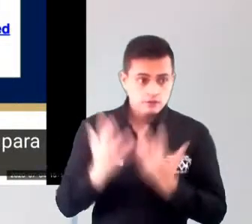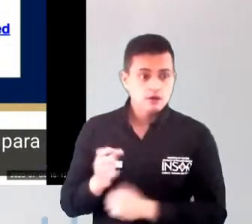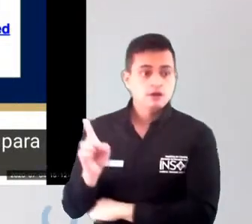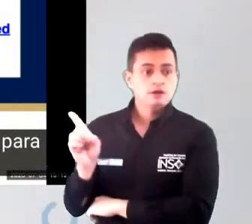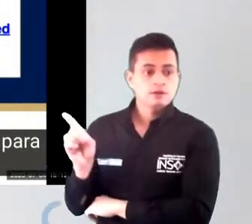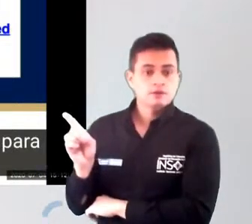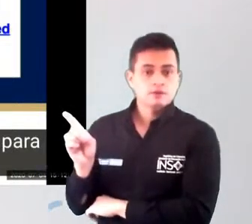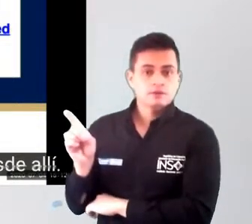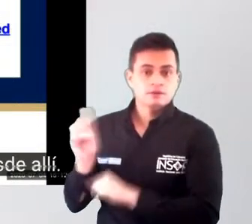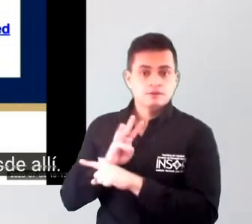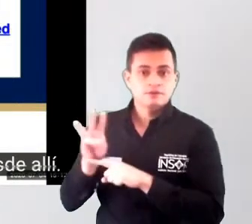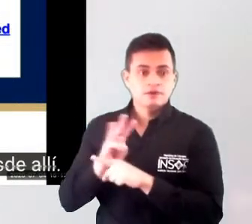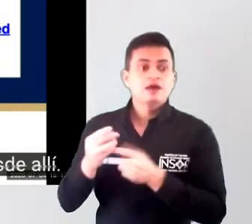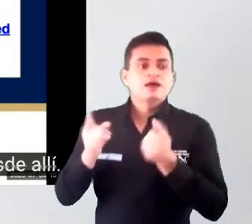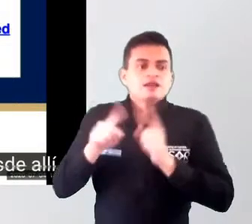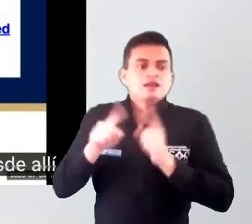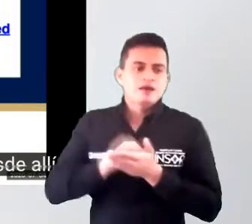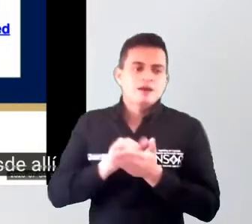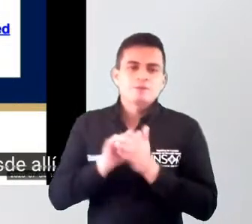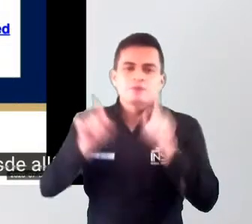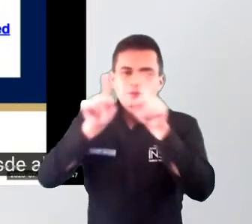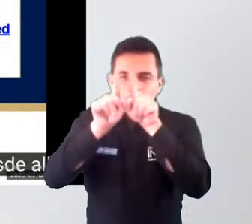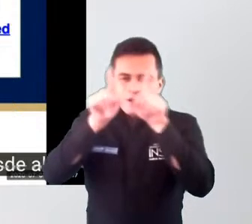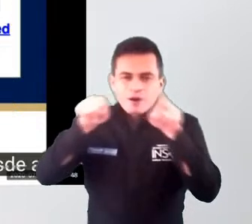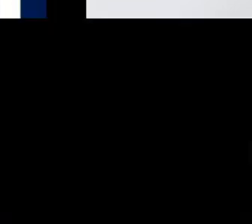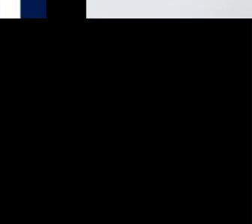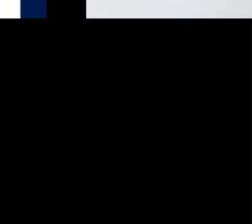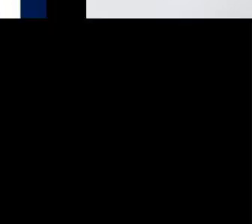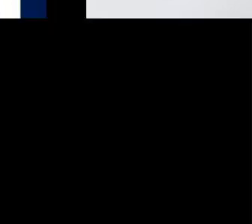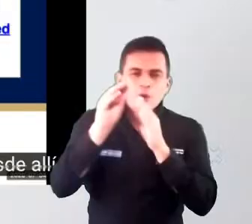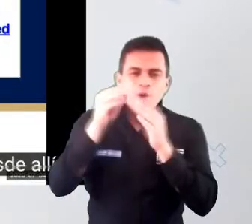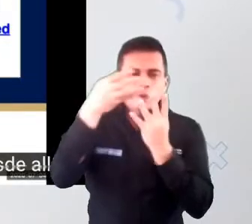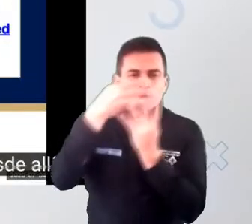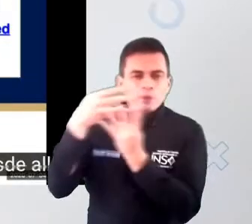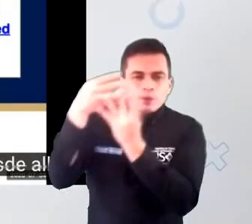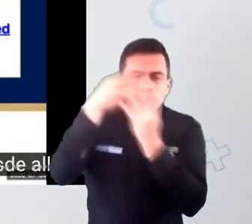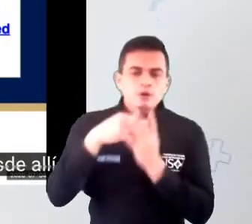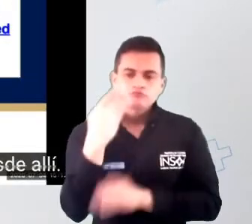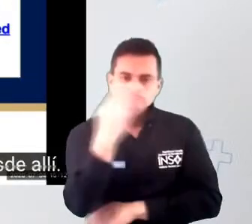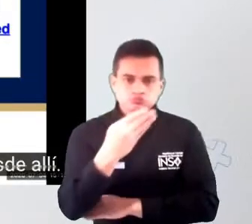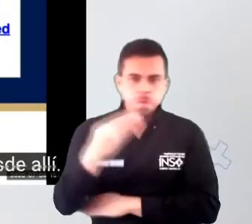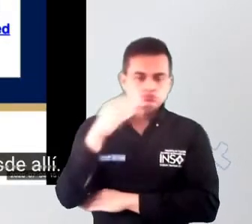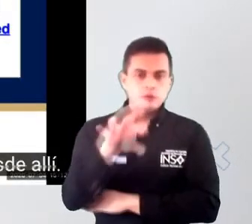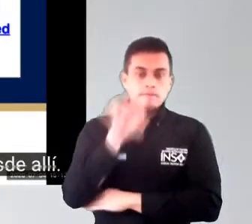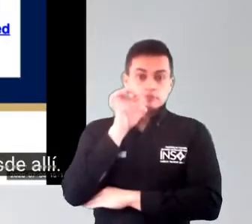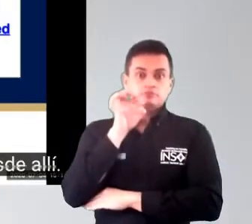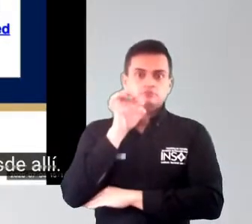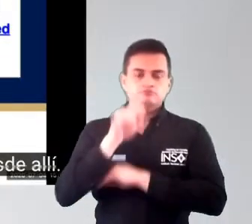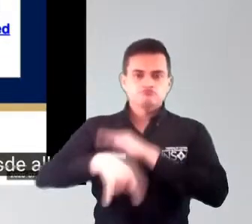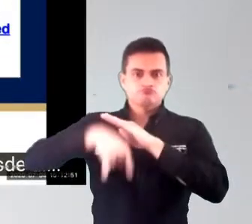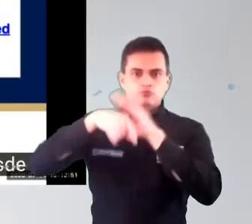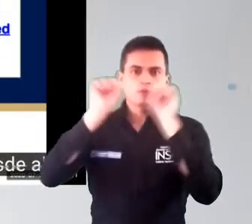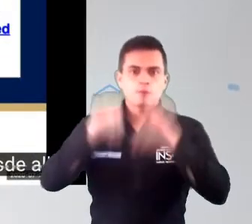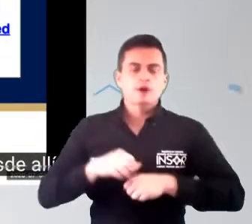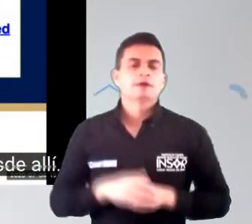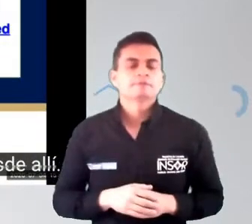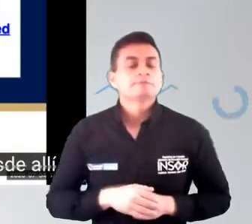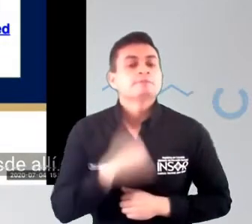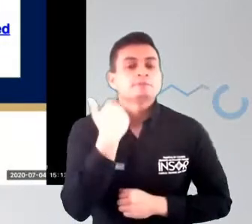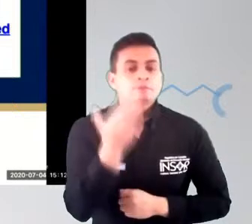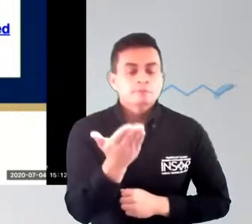enlace y código QR para tener acceso a este recurso. Les agradezco por su asistencia y espero sus preguntas,